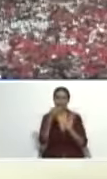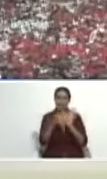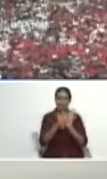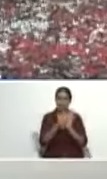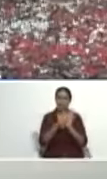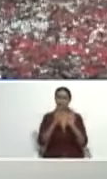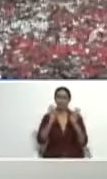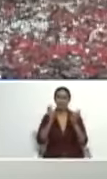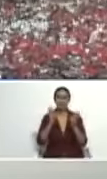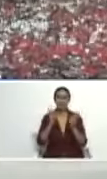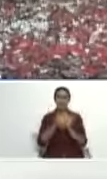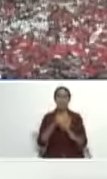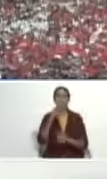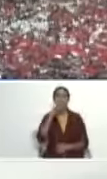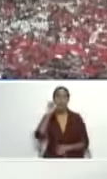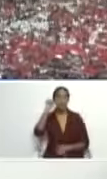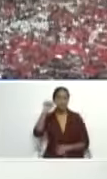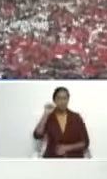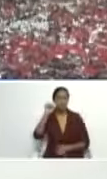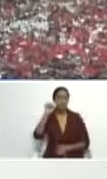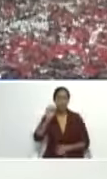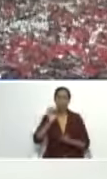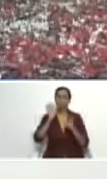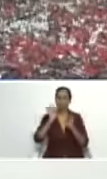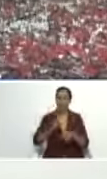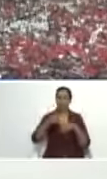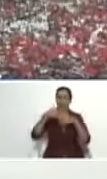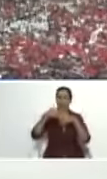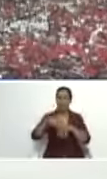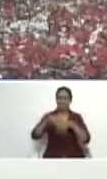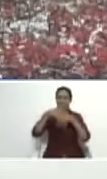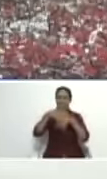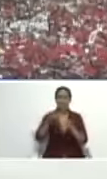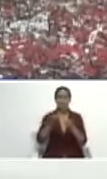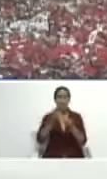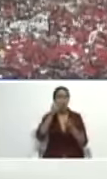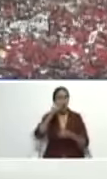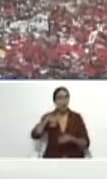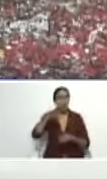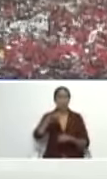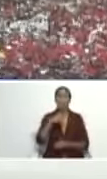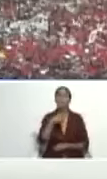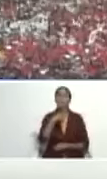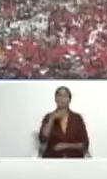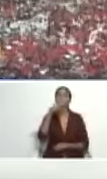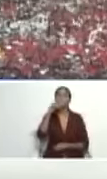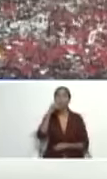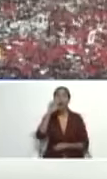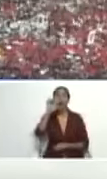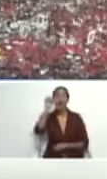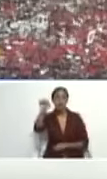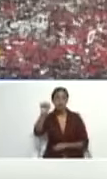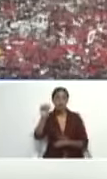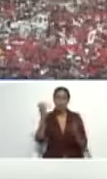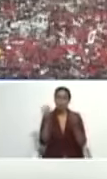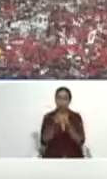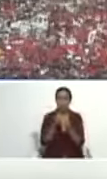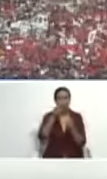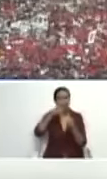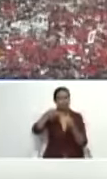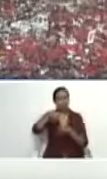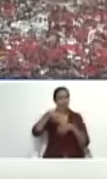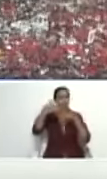Maduro, guerrero, que marcha con el pueblo. Maduro, guerrero.